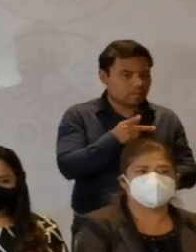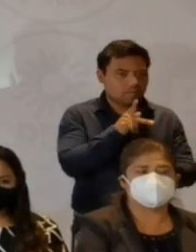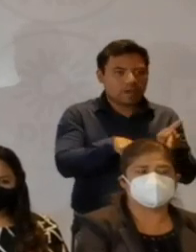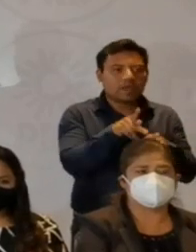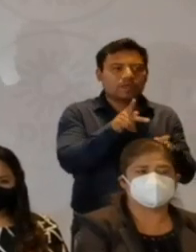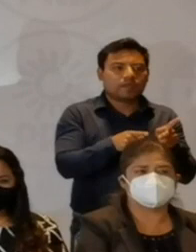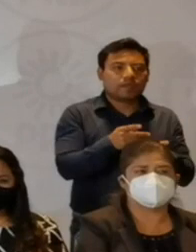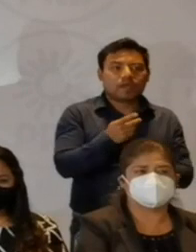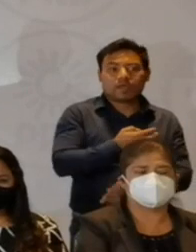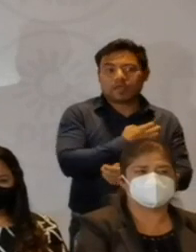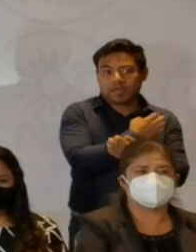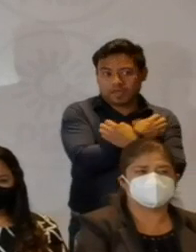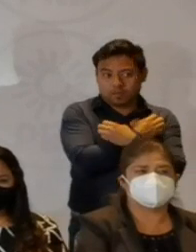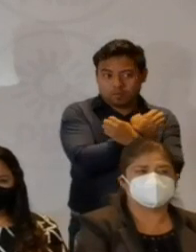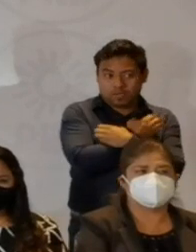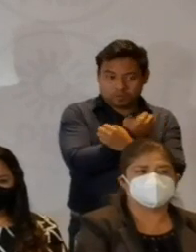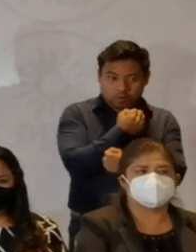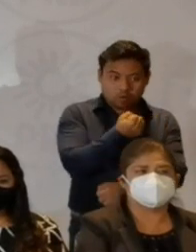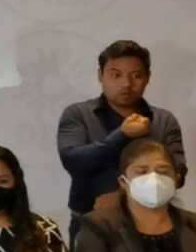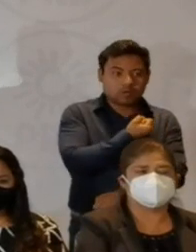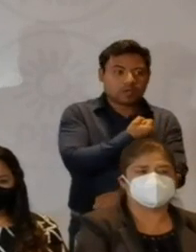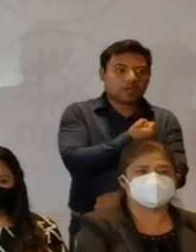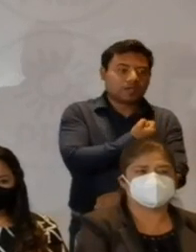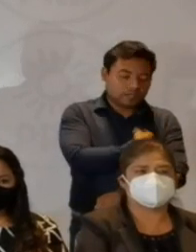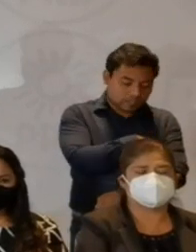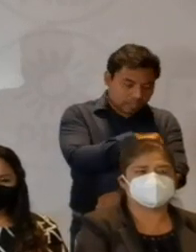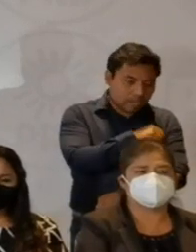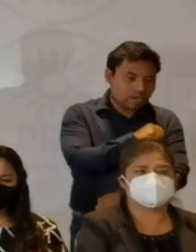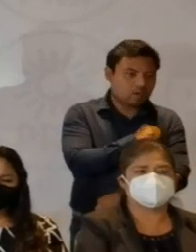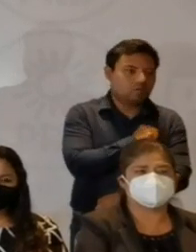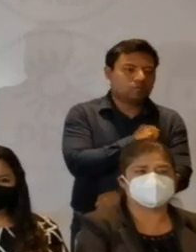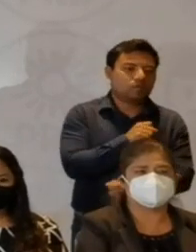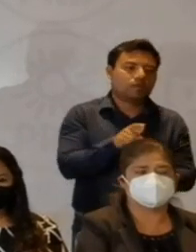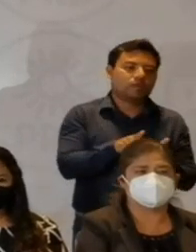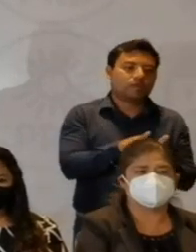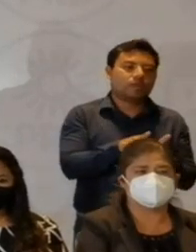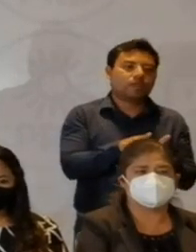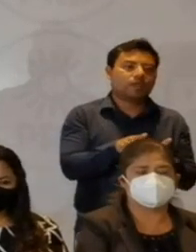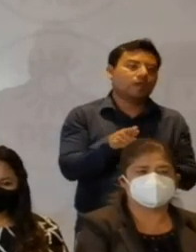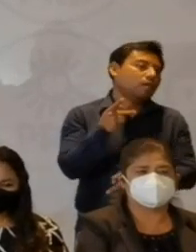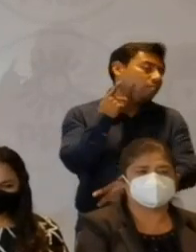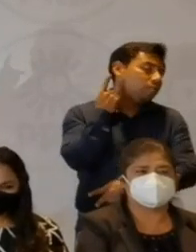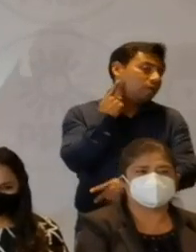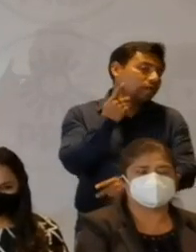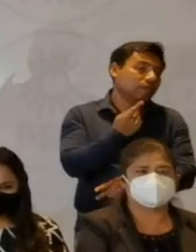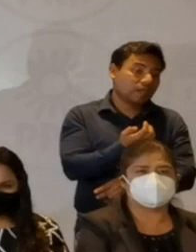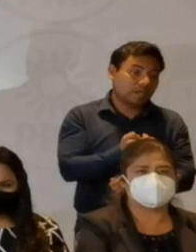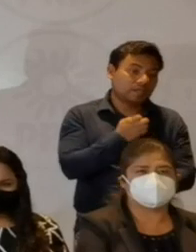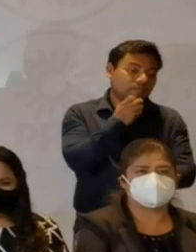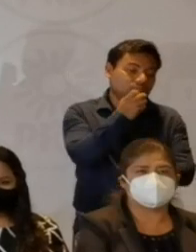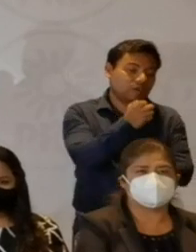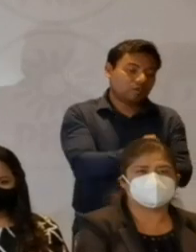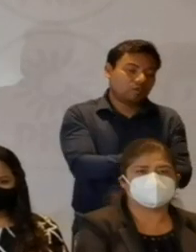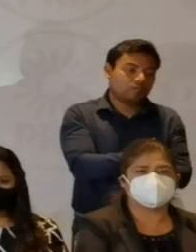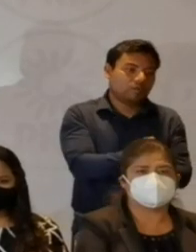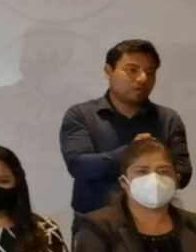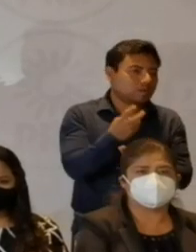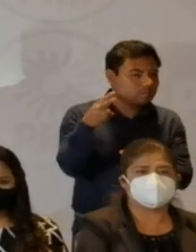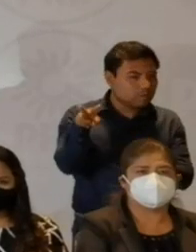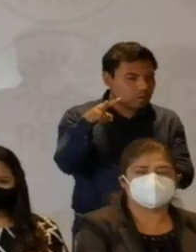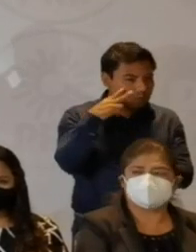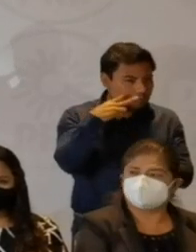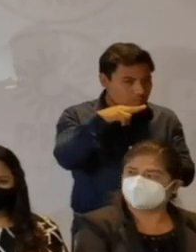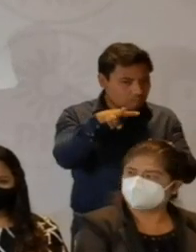poder hablar de salud, para poder hablar de políticas económicas, porque sin la mirada de la instancia con su